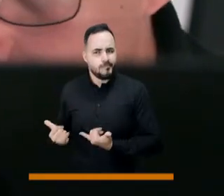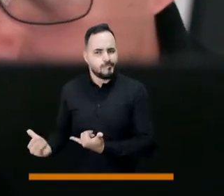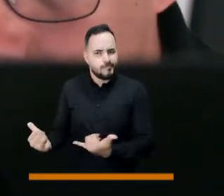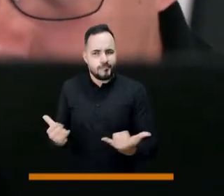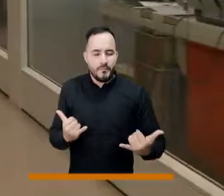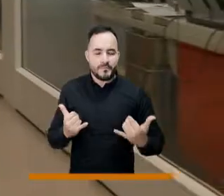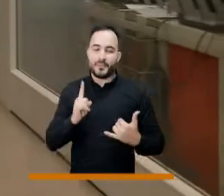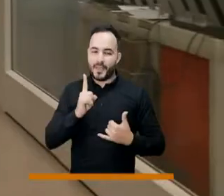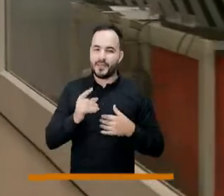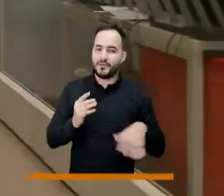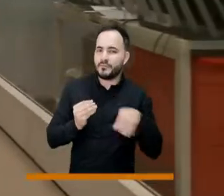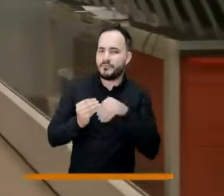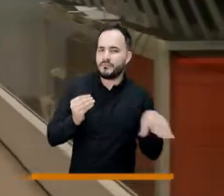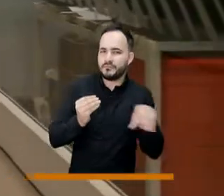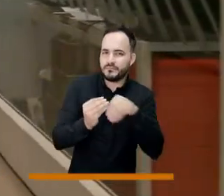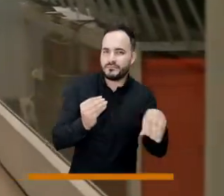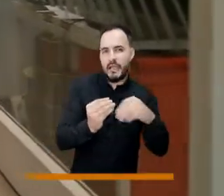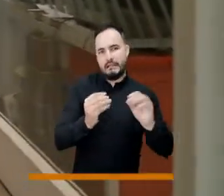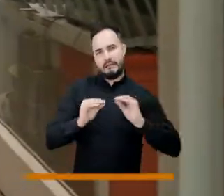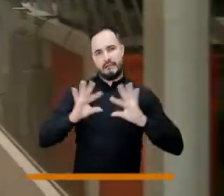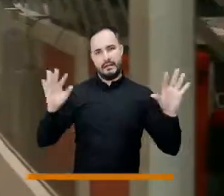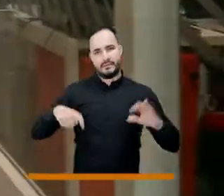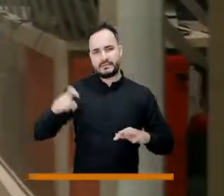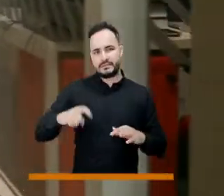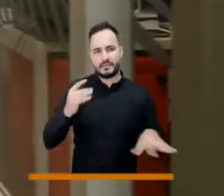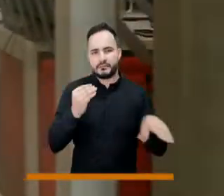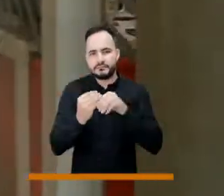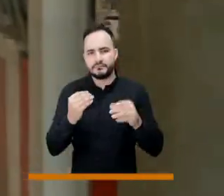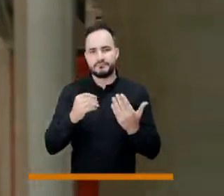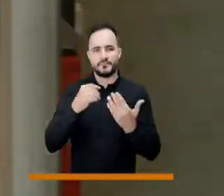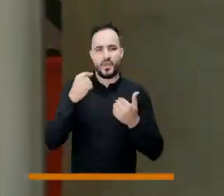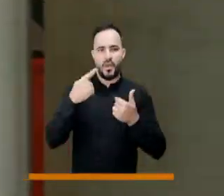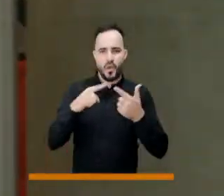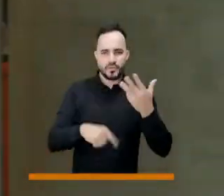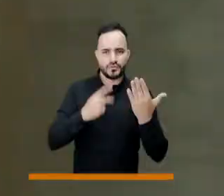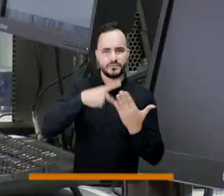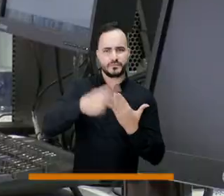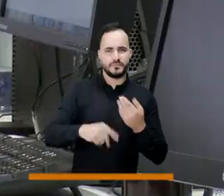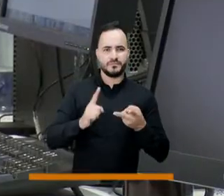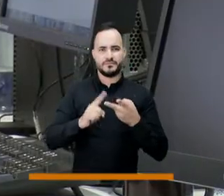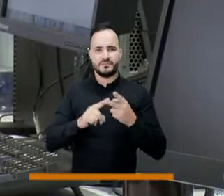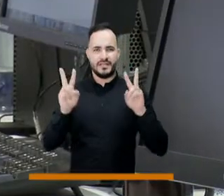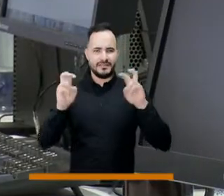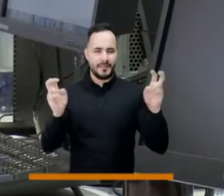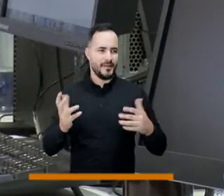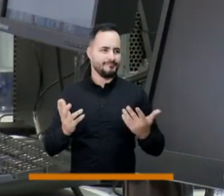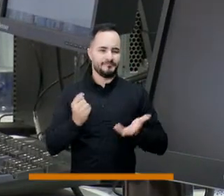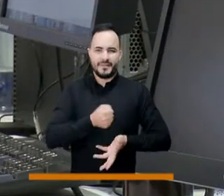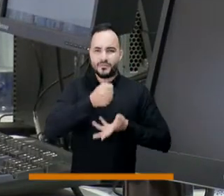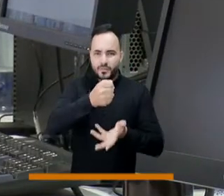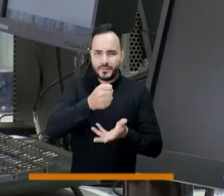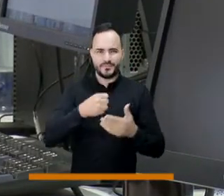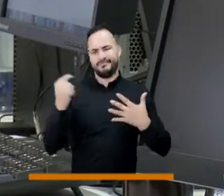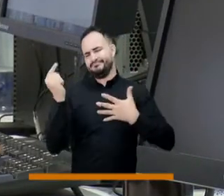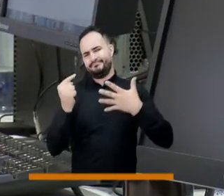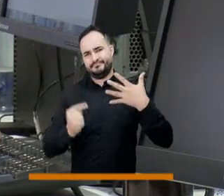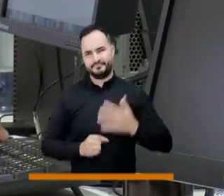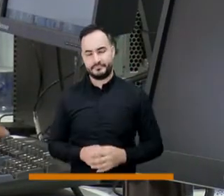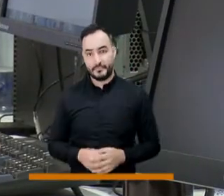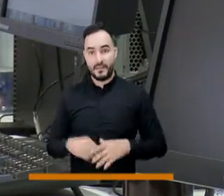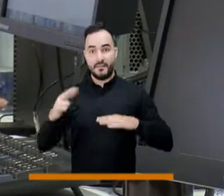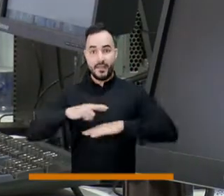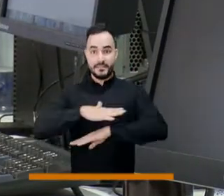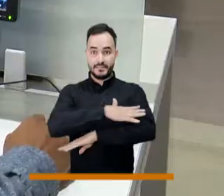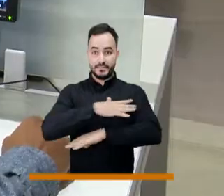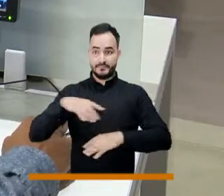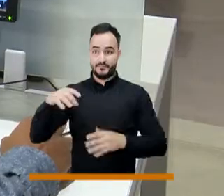agregando programas, políticas, agregando presupuesto. Y ahora, por supuesto, con el Valle del Software y